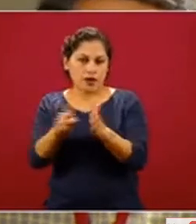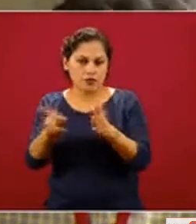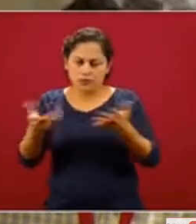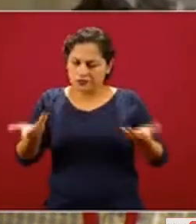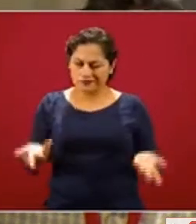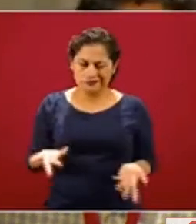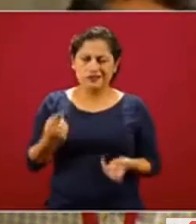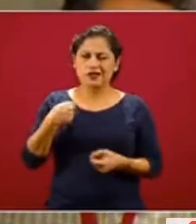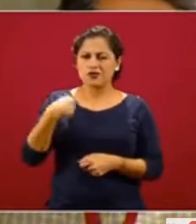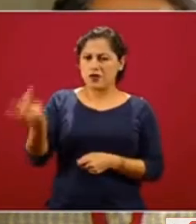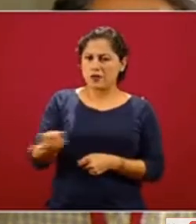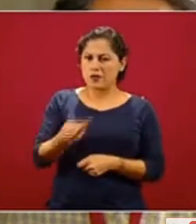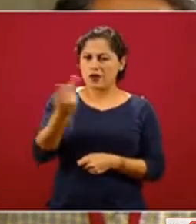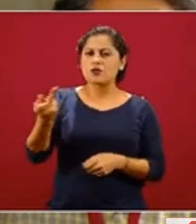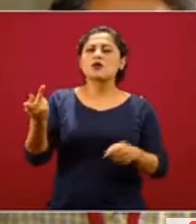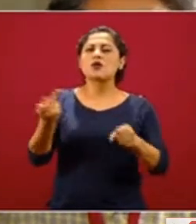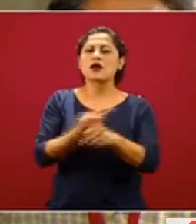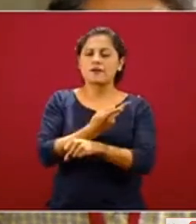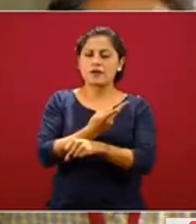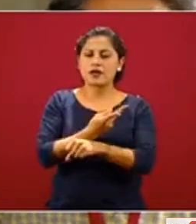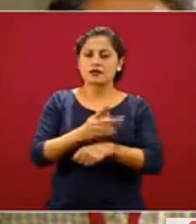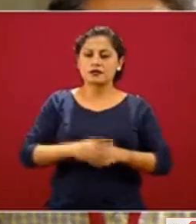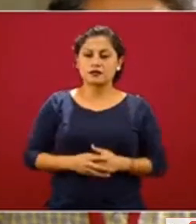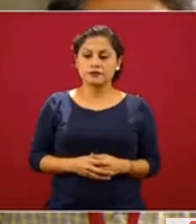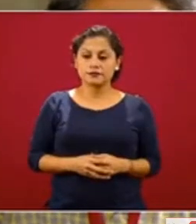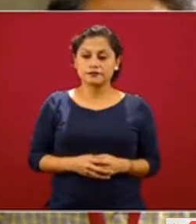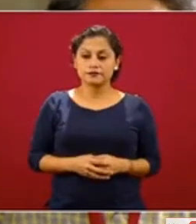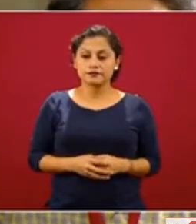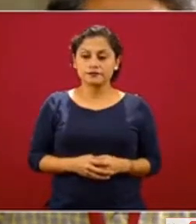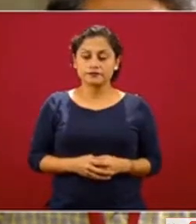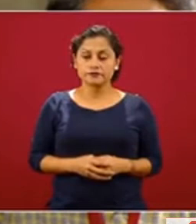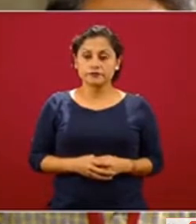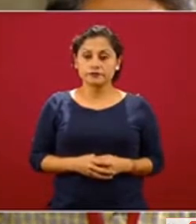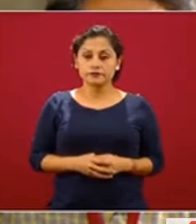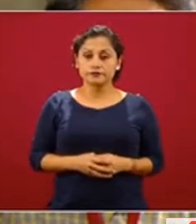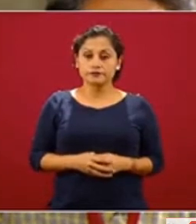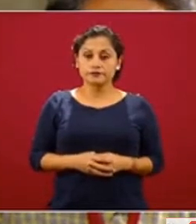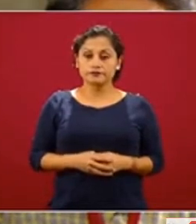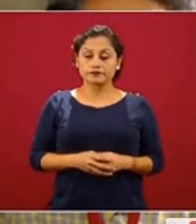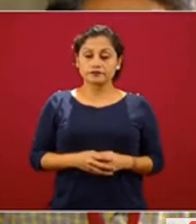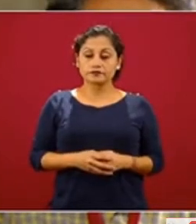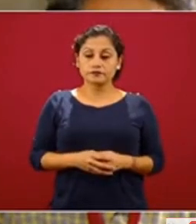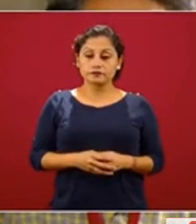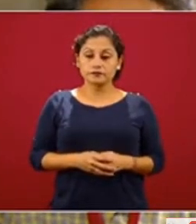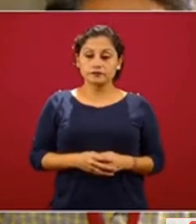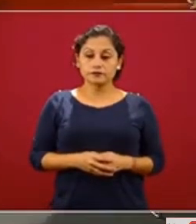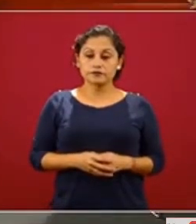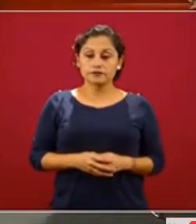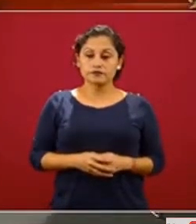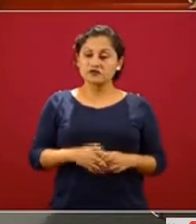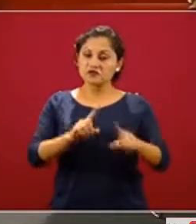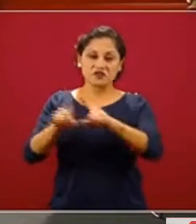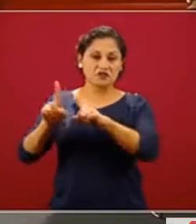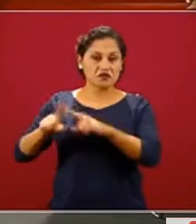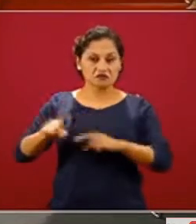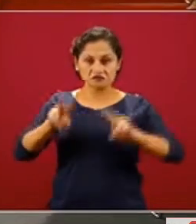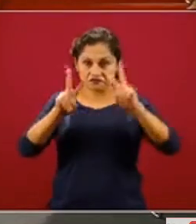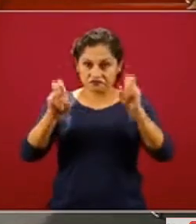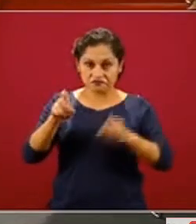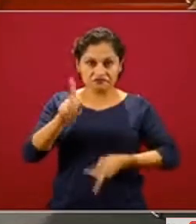fue la reacción precisamente sobre todo este cúmulo de información y ver sus reflexiones? Gracias. Muchas